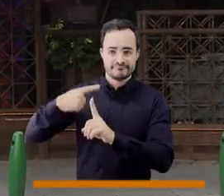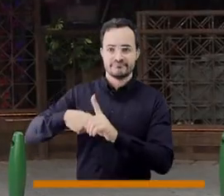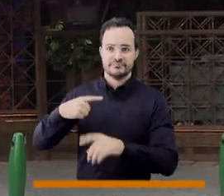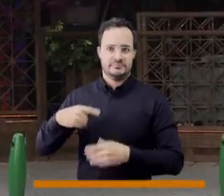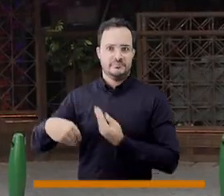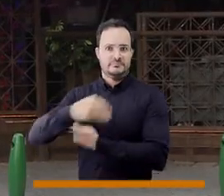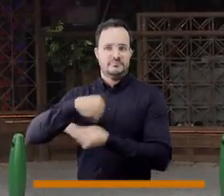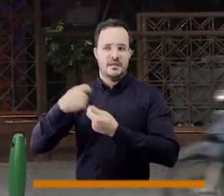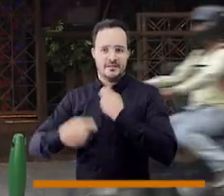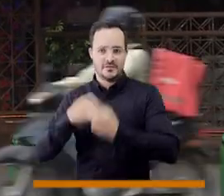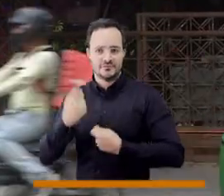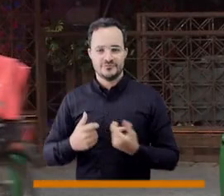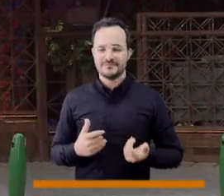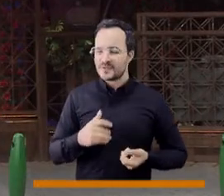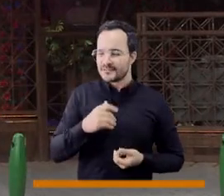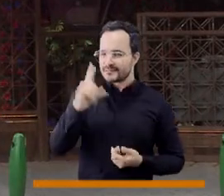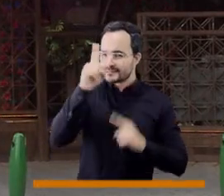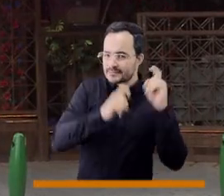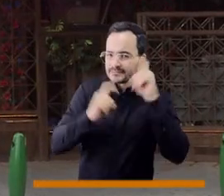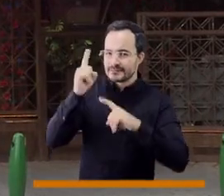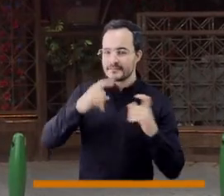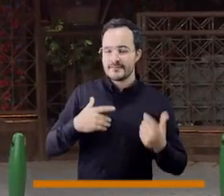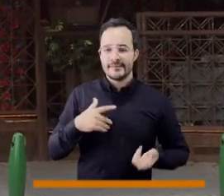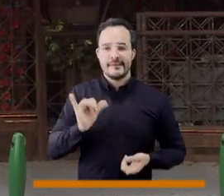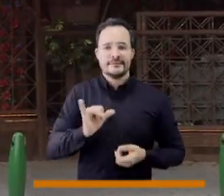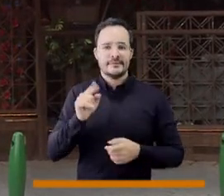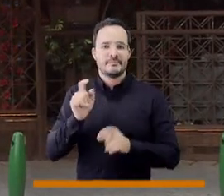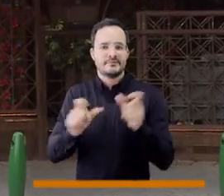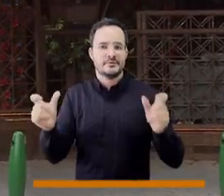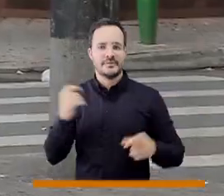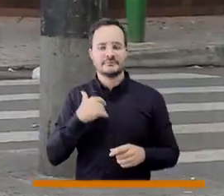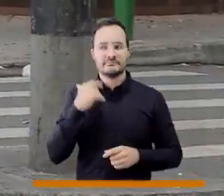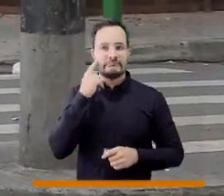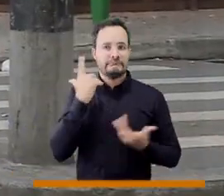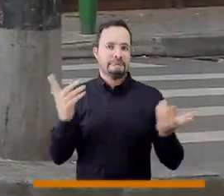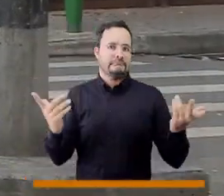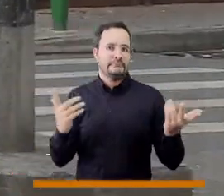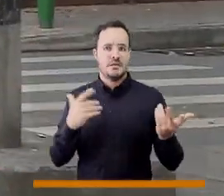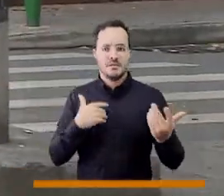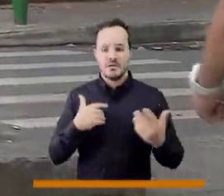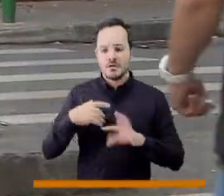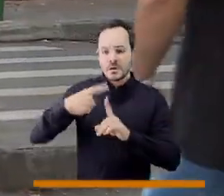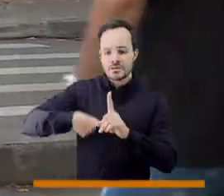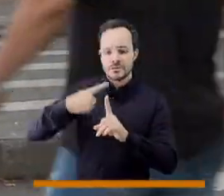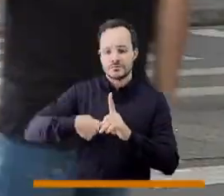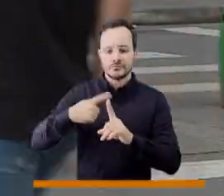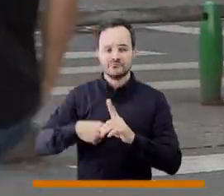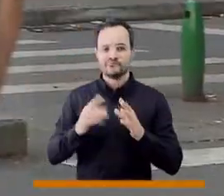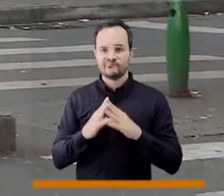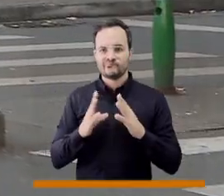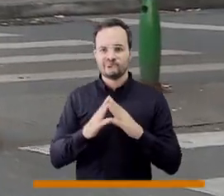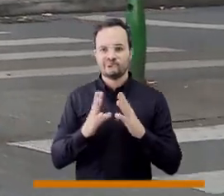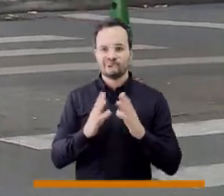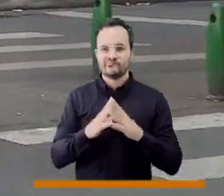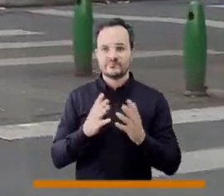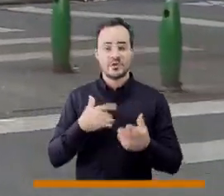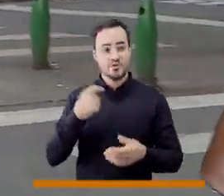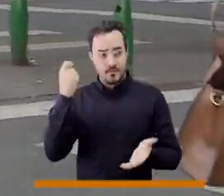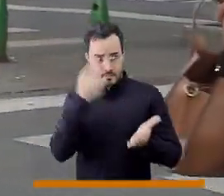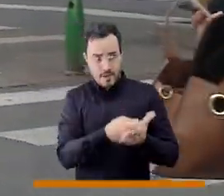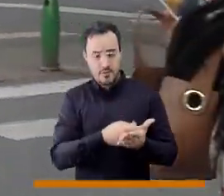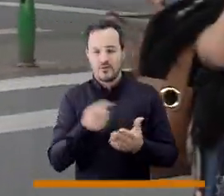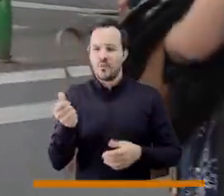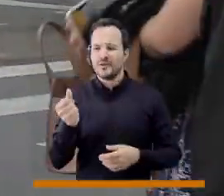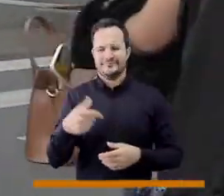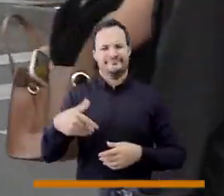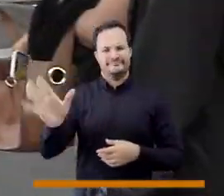Esto también, pues además de la gentrificación, como lo explicamos ahora, y es que como yo ya no puedo alquilar compitiendo con